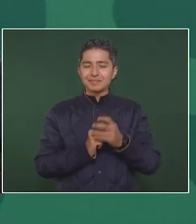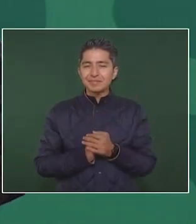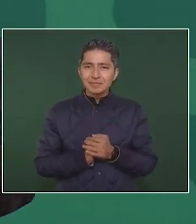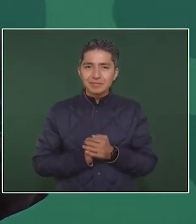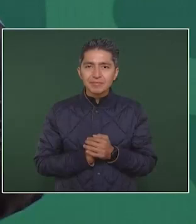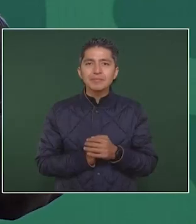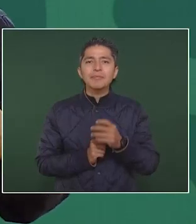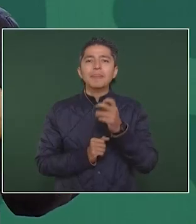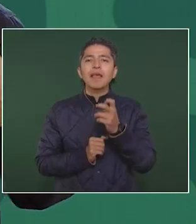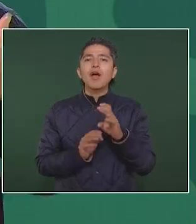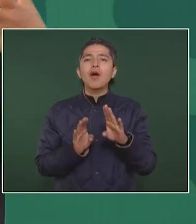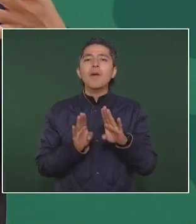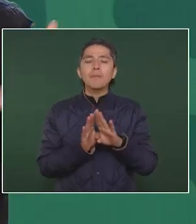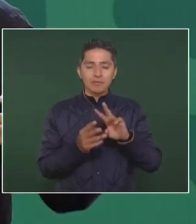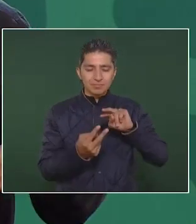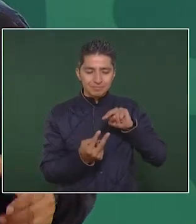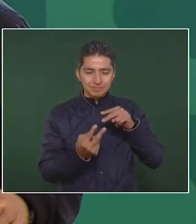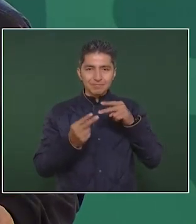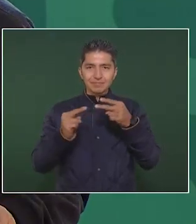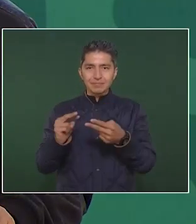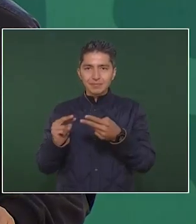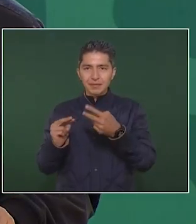Es lo opuesto a transformar.